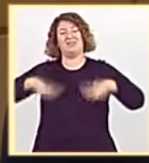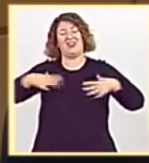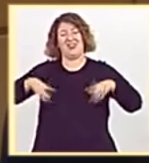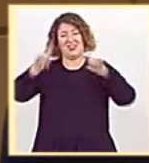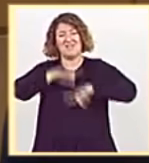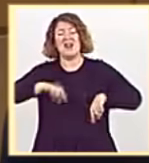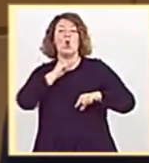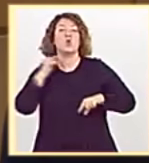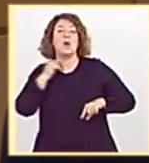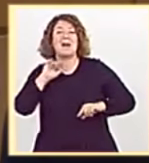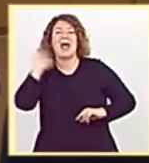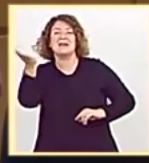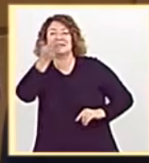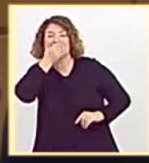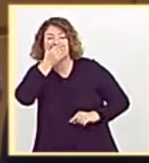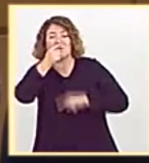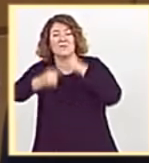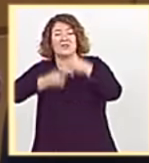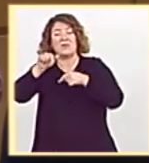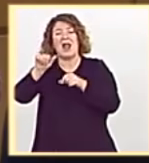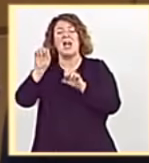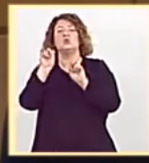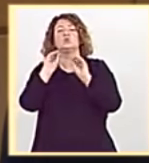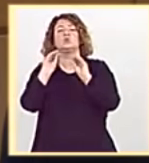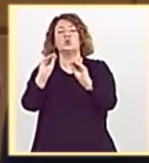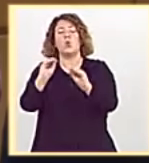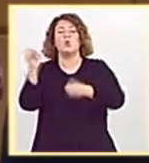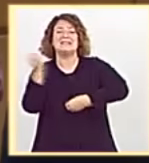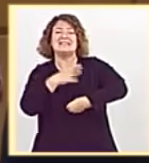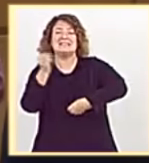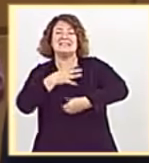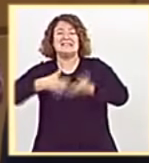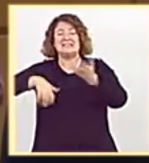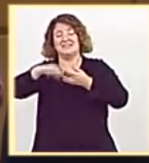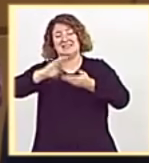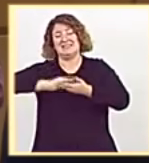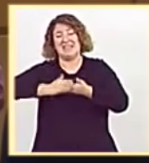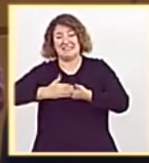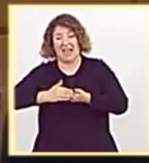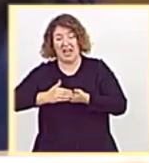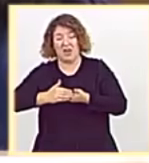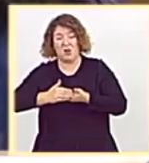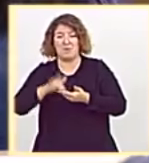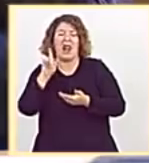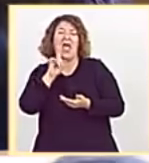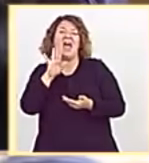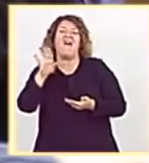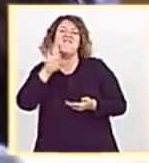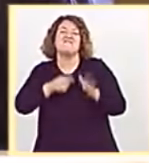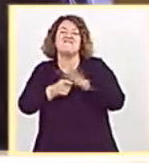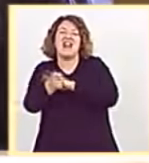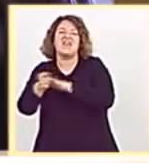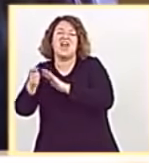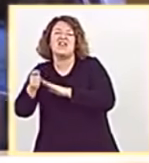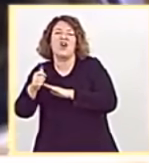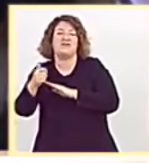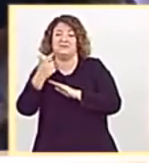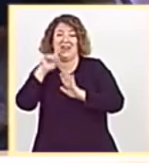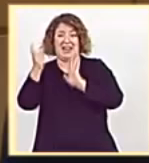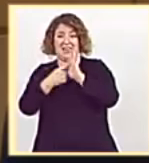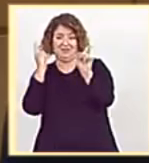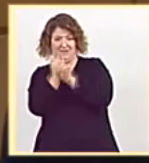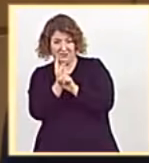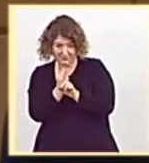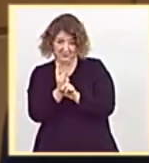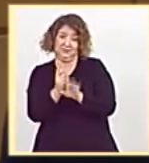supuesto secuestro a la familia de su tesorero, para quitarle las pruebas de su financiación ilegal. Que es que hasta para delinquir